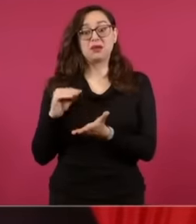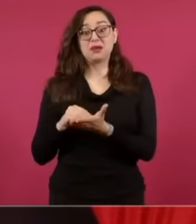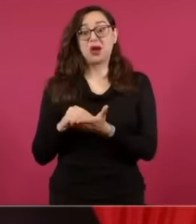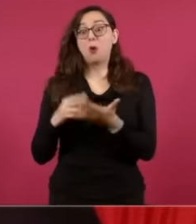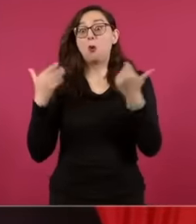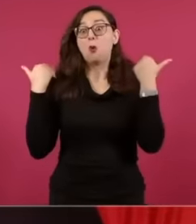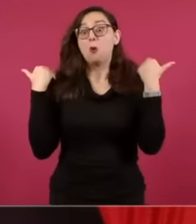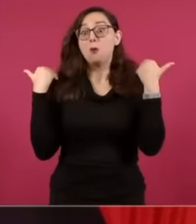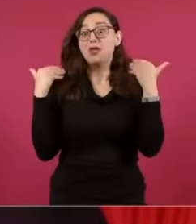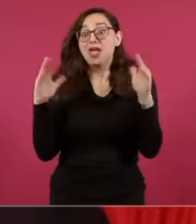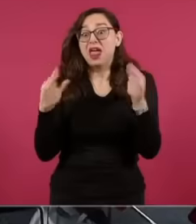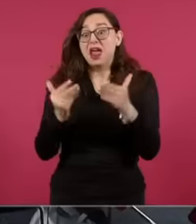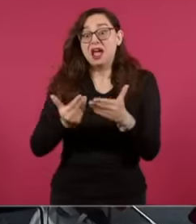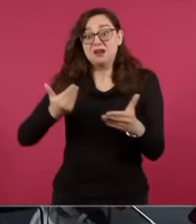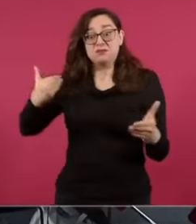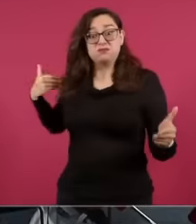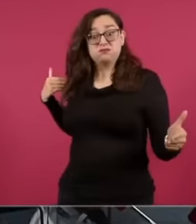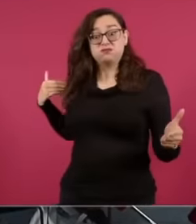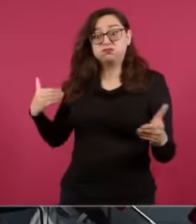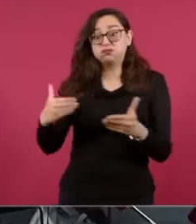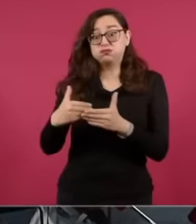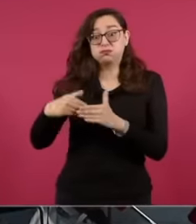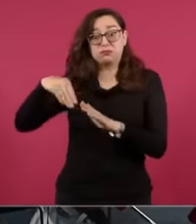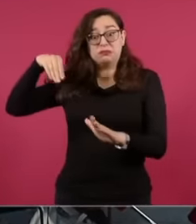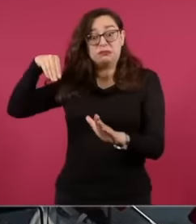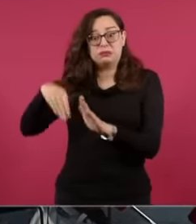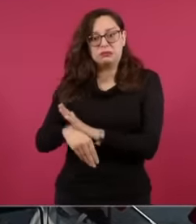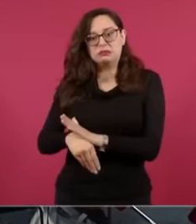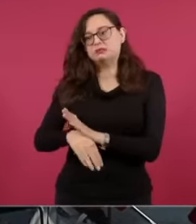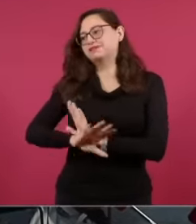afectaría muchísimo. Miren las reservas,